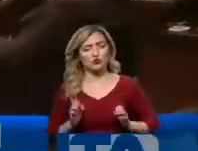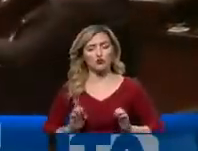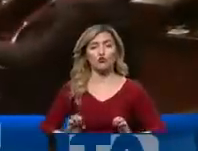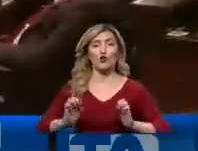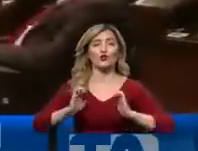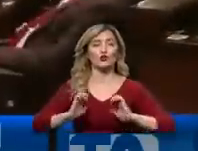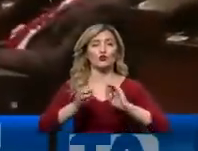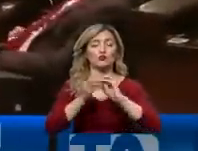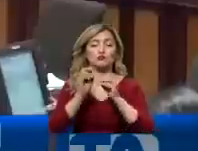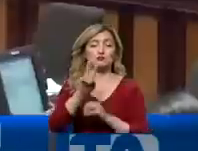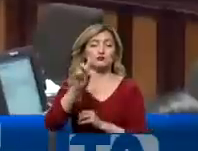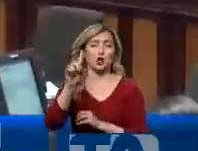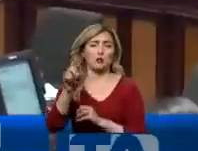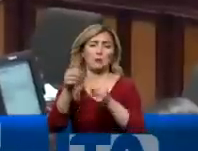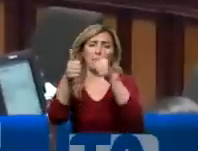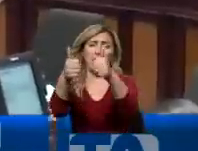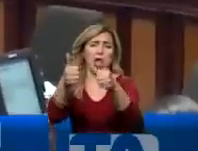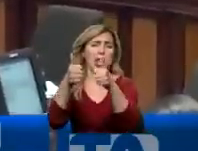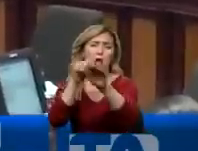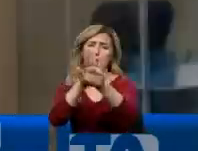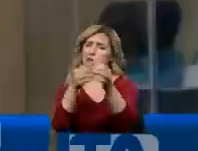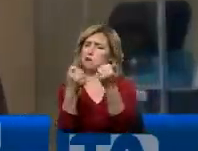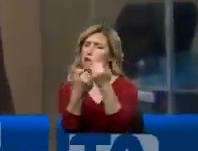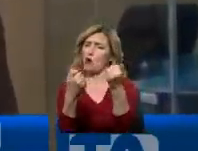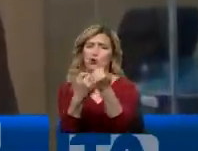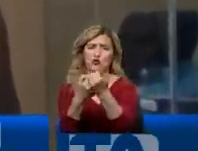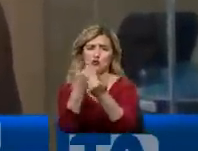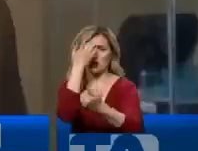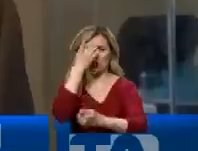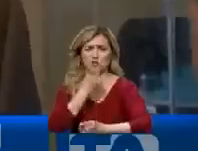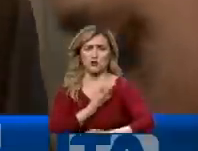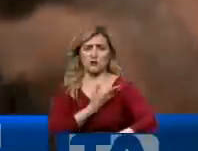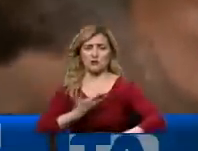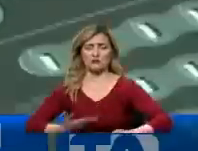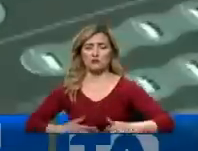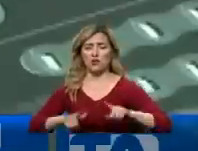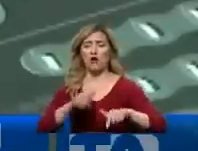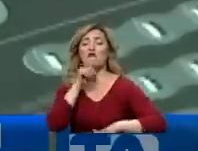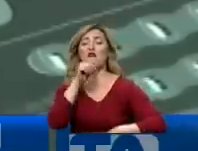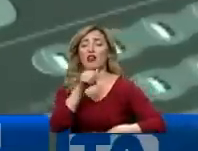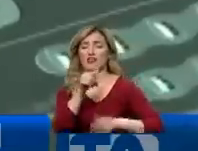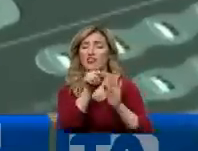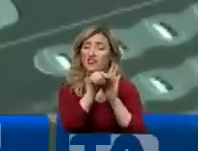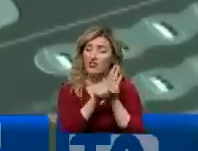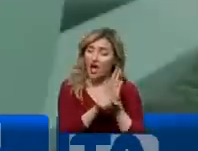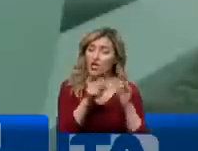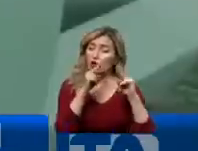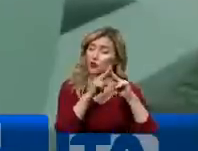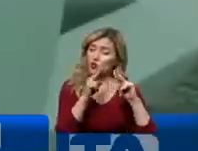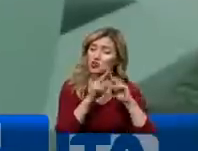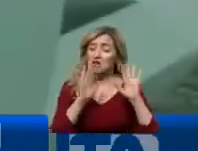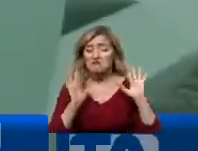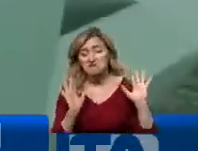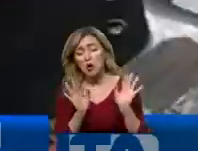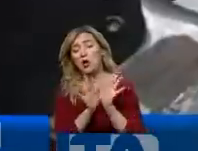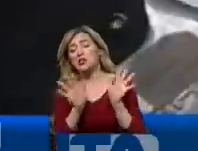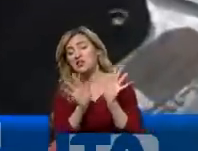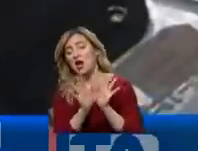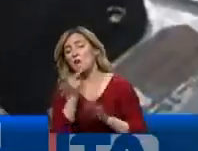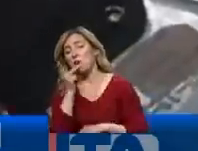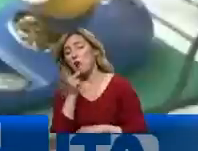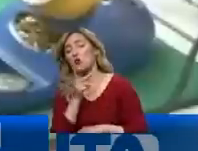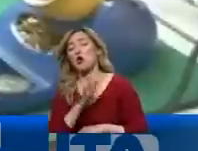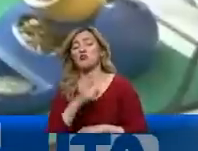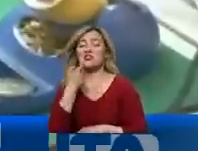movimiento Creo no tiene mayor objeción. Esperarán conocer a detalles los proyectos, pero de lo que se conoce